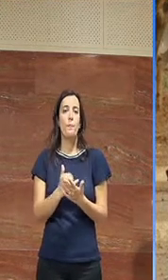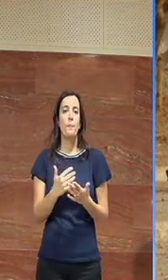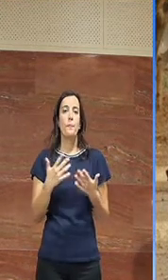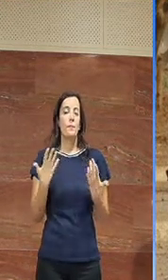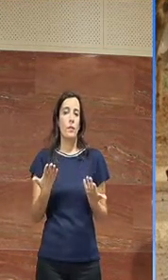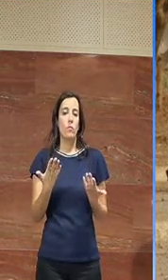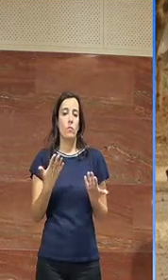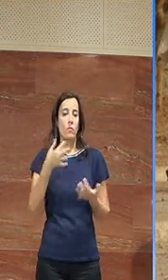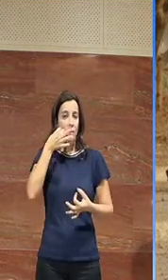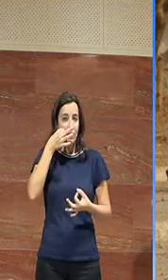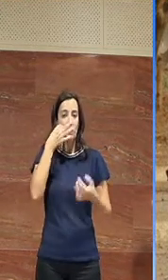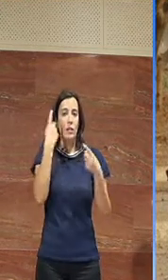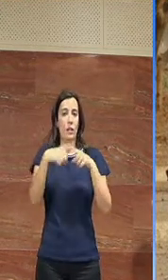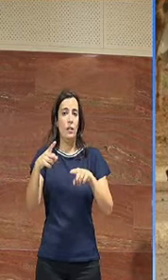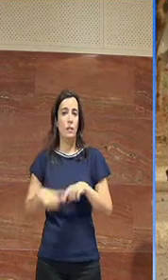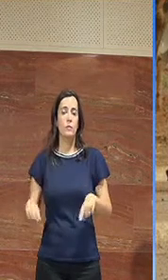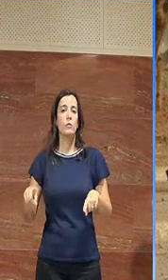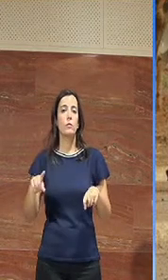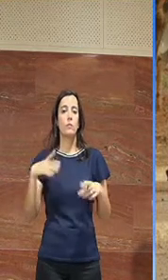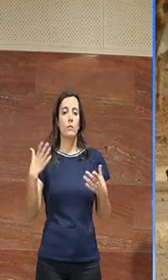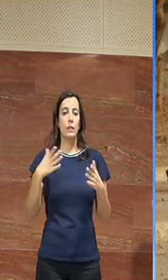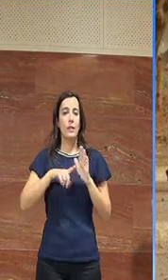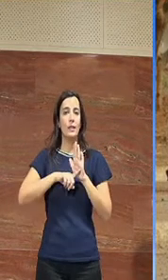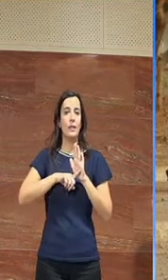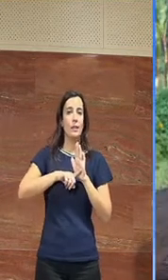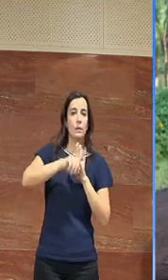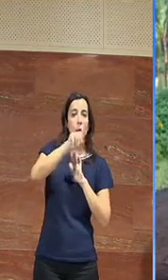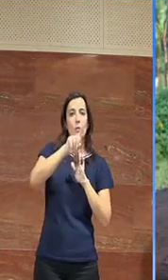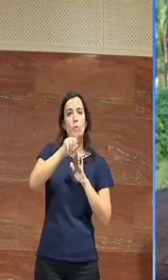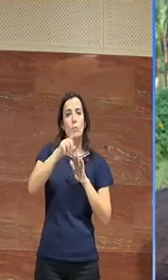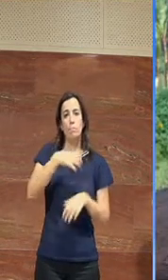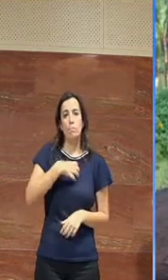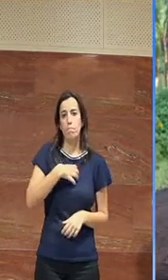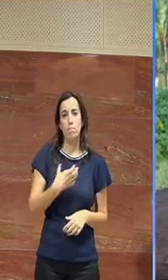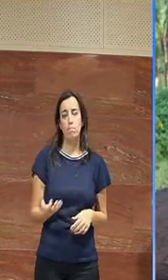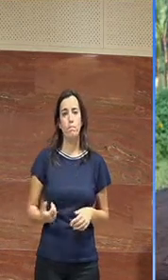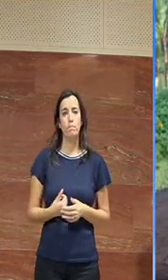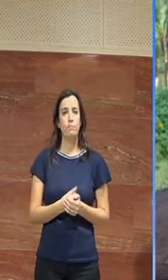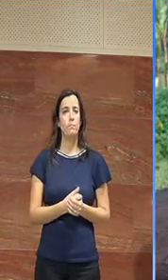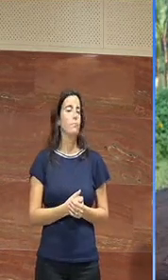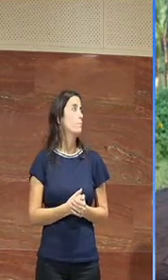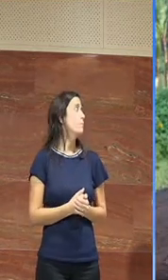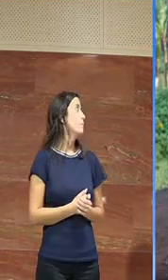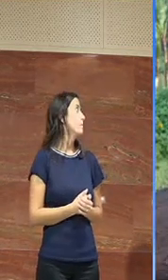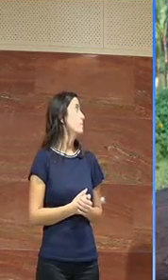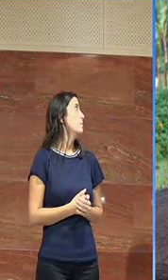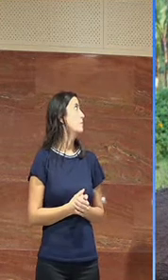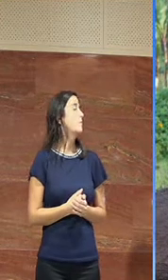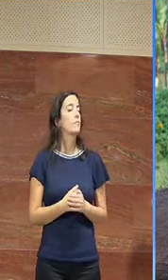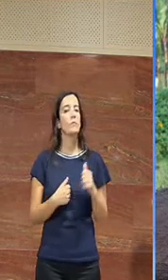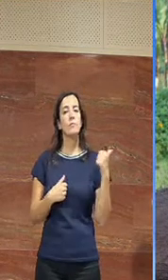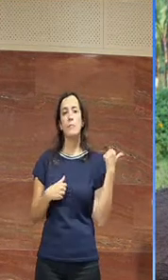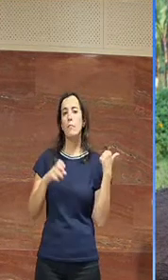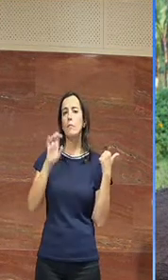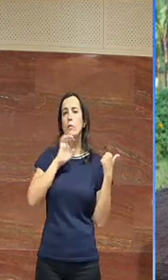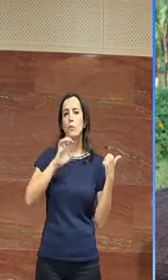elementos que niegan el crecimiento, niegan la tecnología. Este es un caso que os pongo porque me resultó curioso